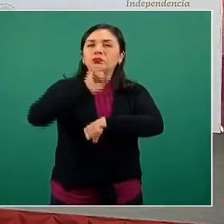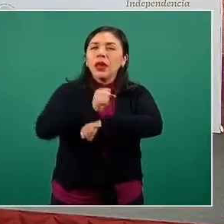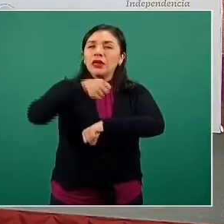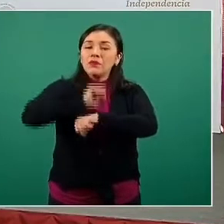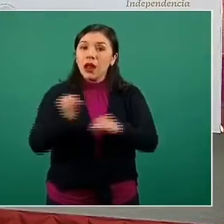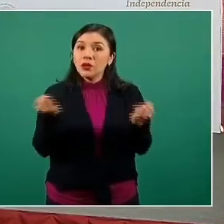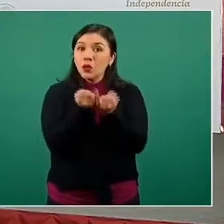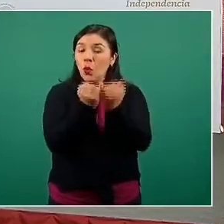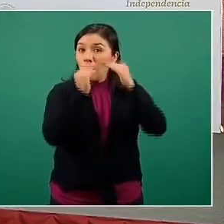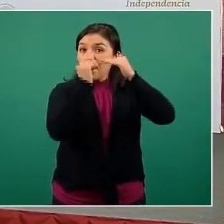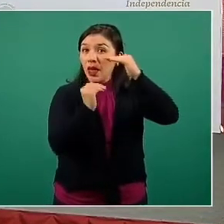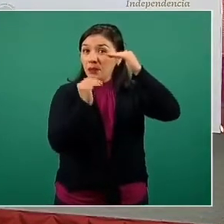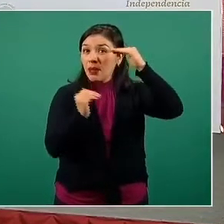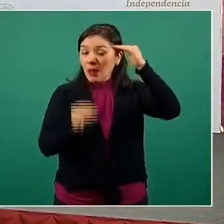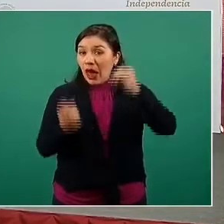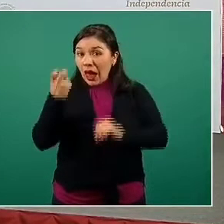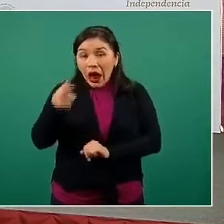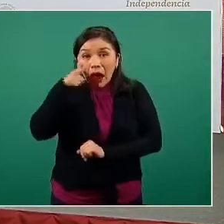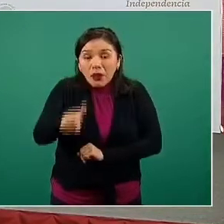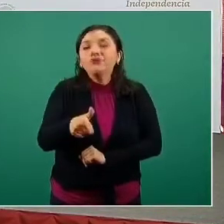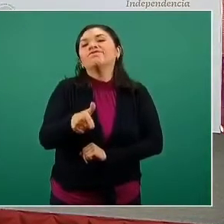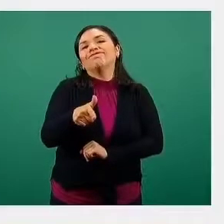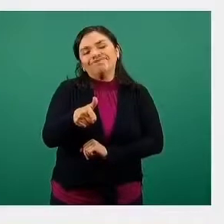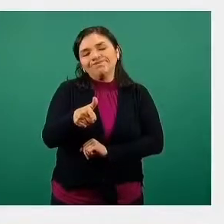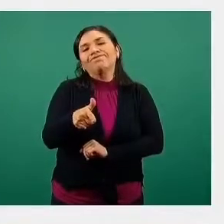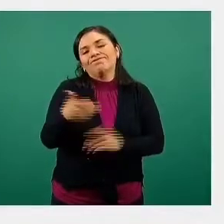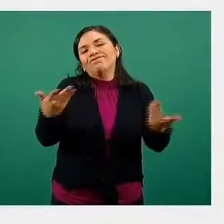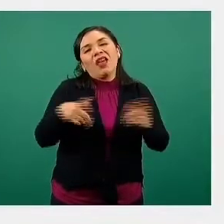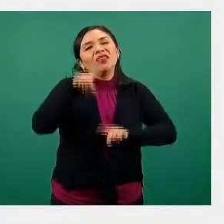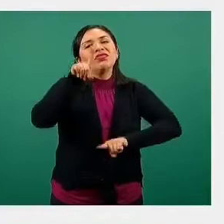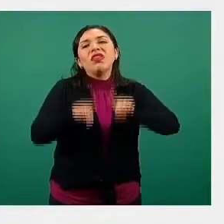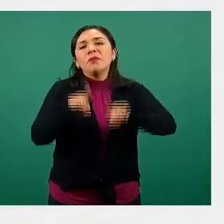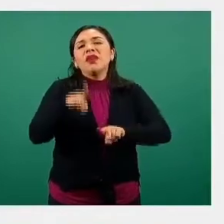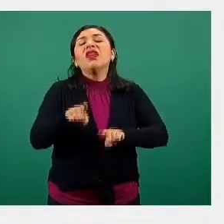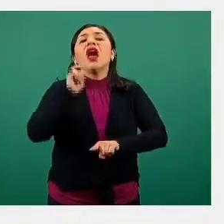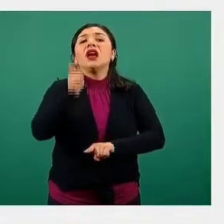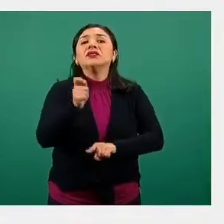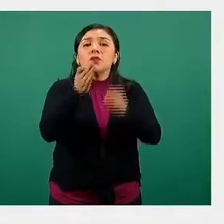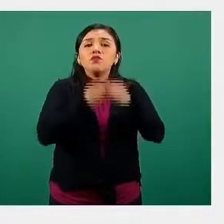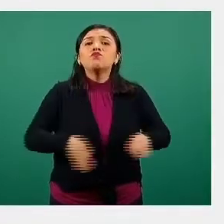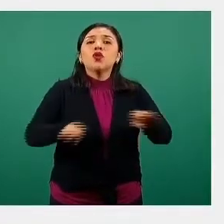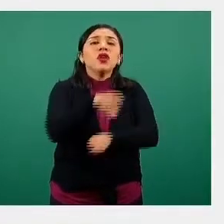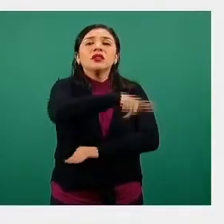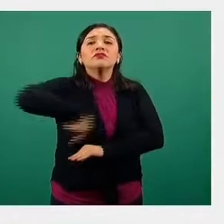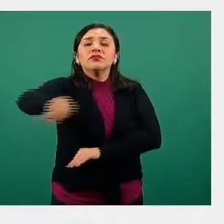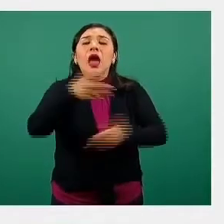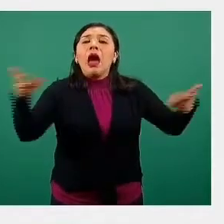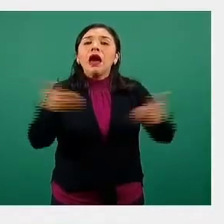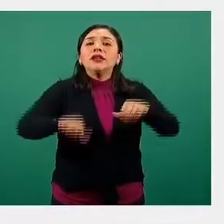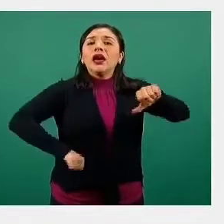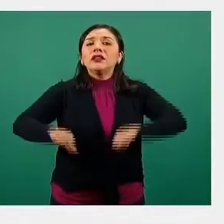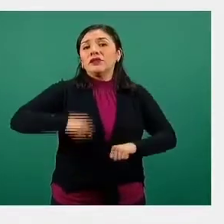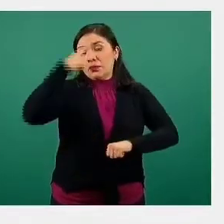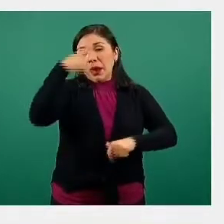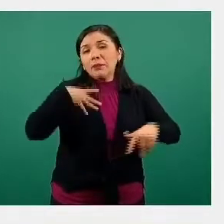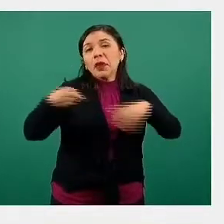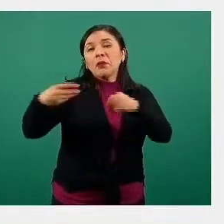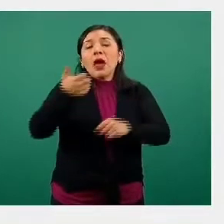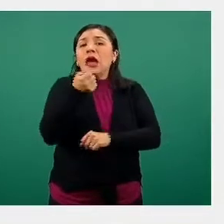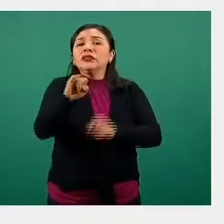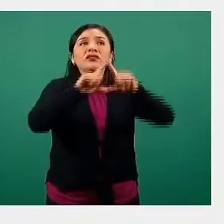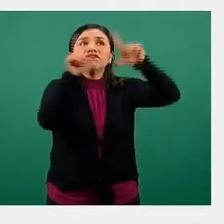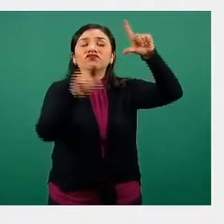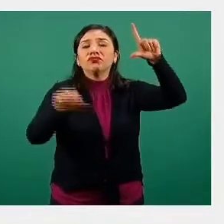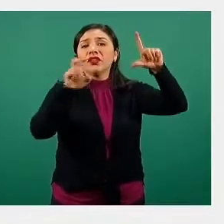tener comportamientos descendentes, pues depende precisamente de la actividad epidémica en cada una de las 32 entidades